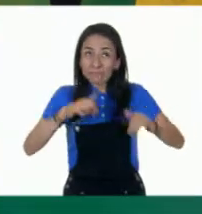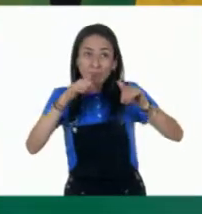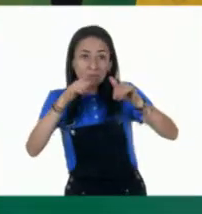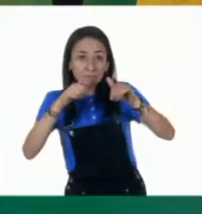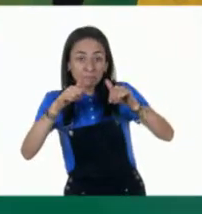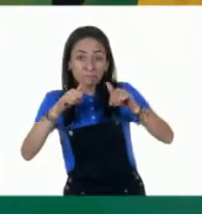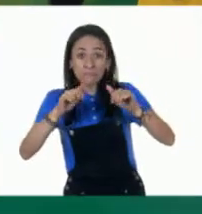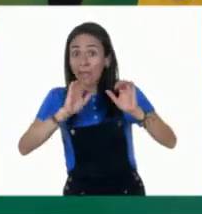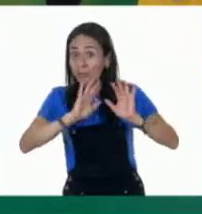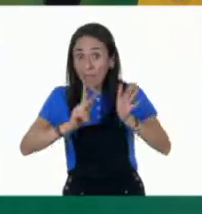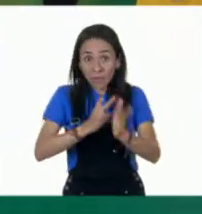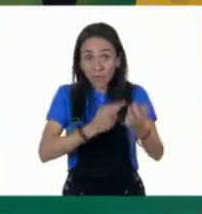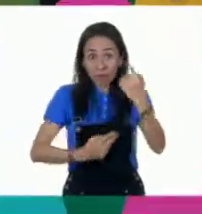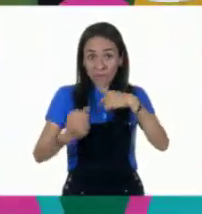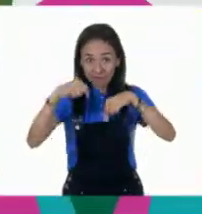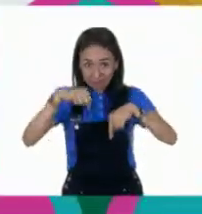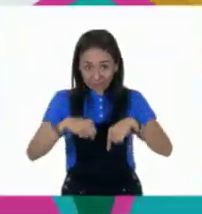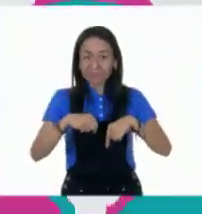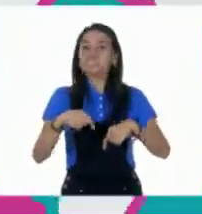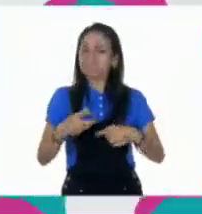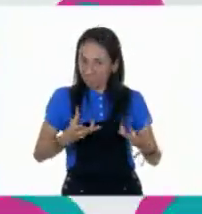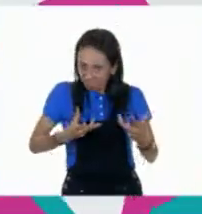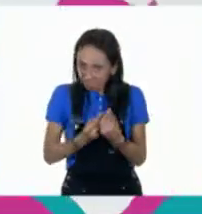respecto. Muy bien, veamos entonces. Vamos.